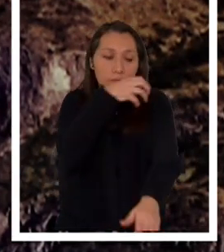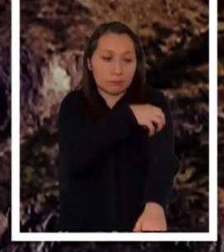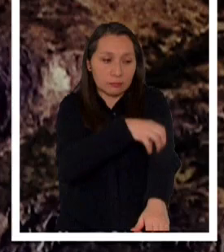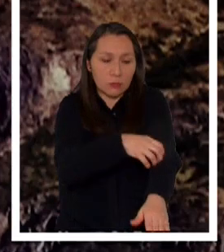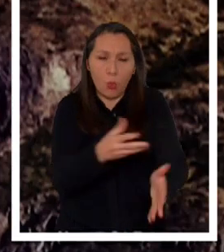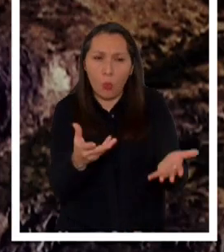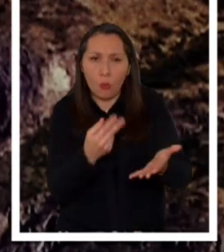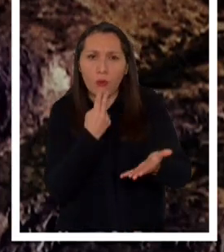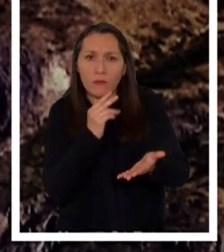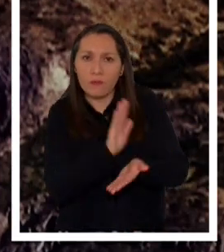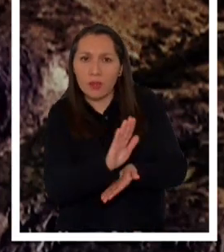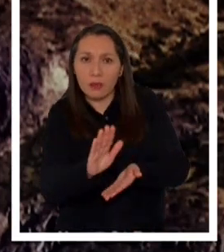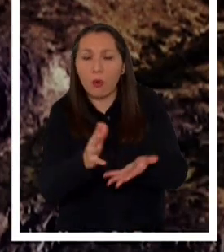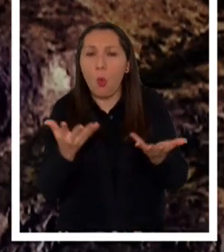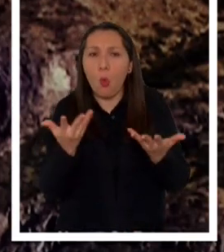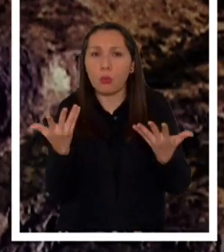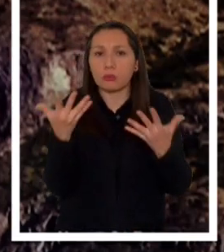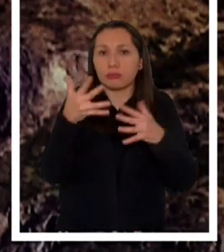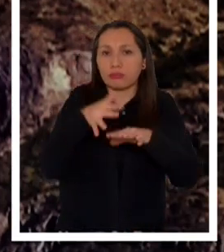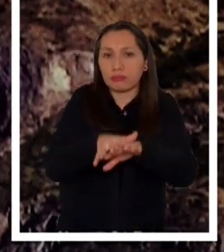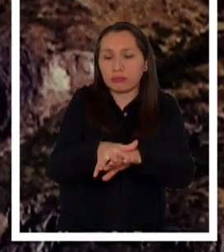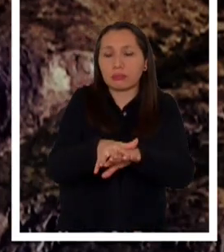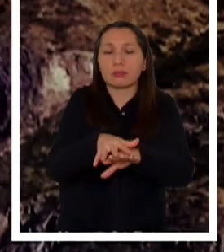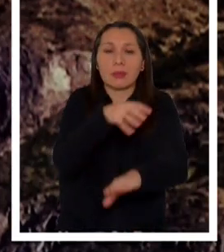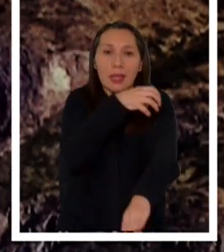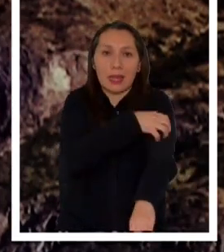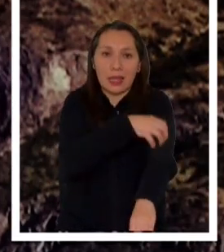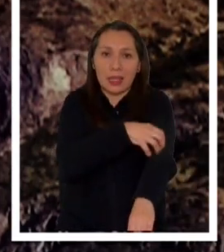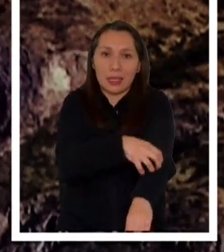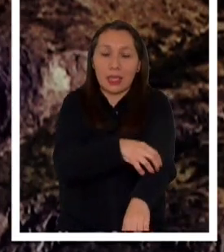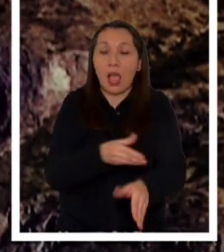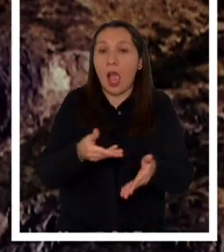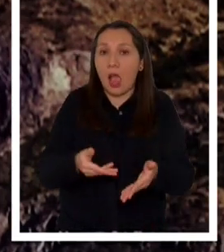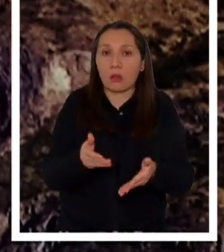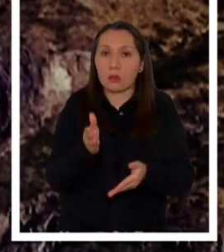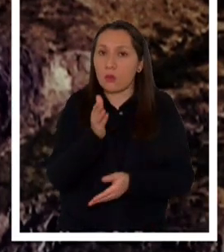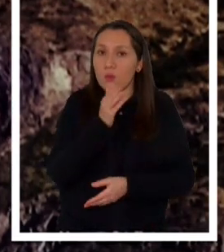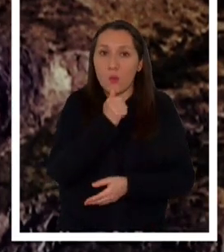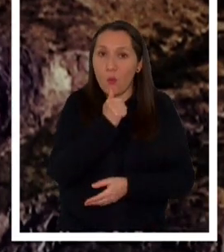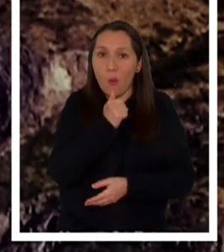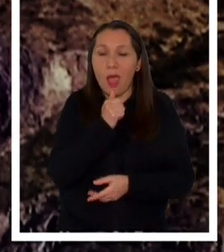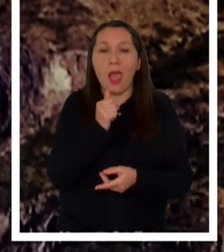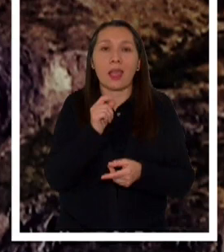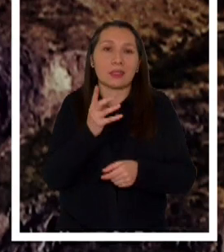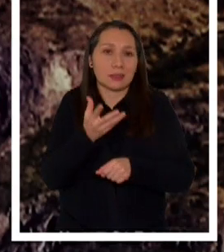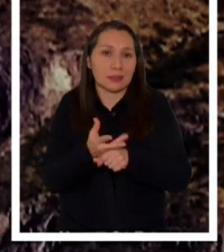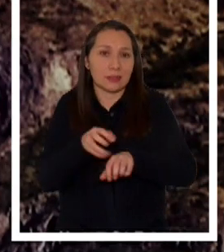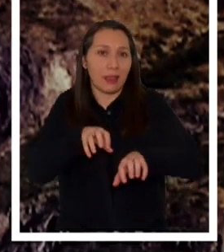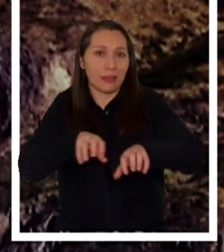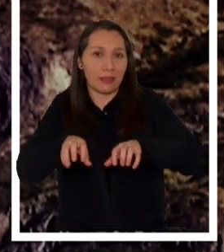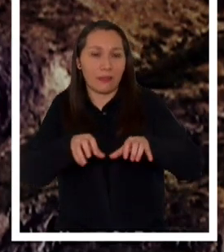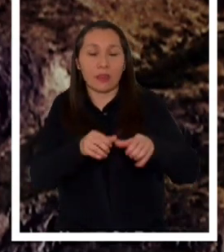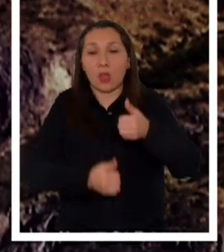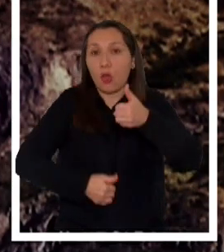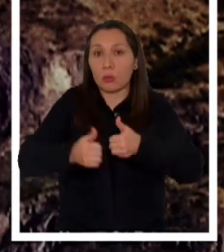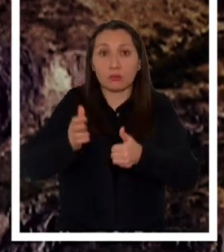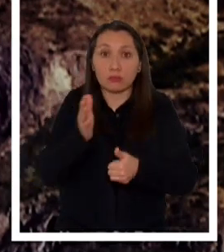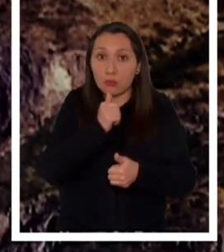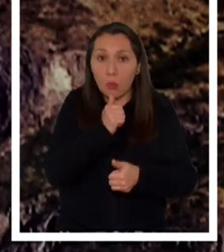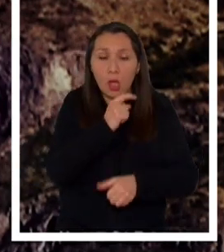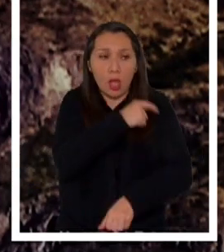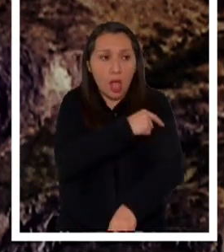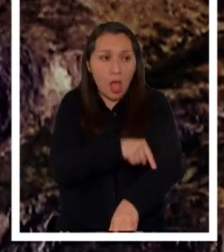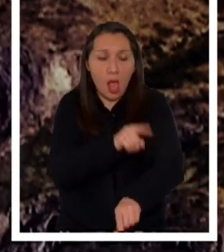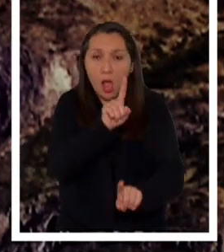particularmente como integrar a las regiones que hoy no forman parte de las actividades de competencia